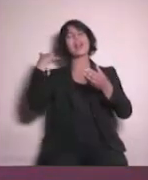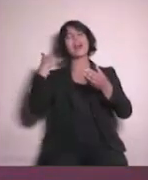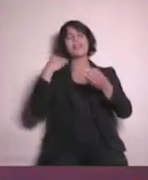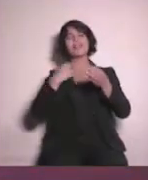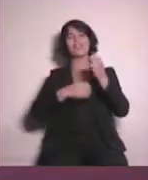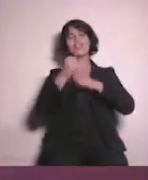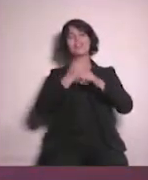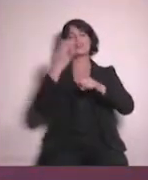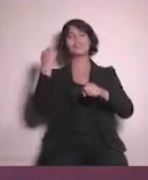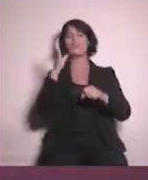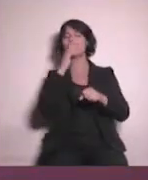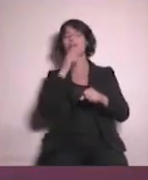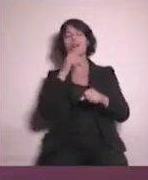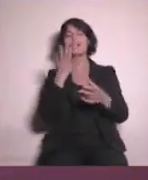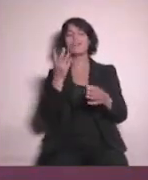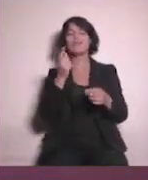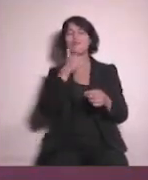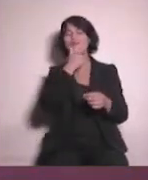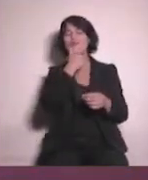quedaron dudas,